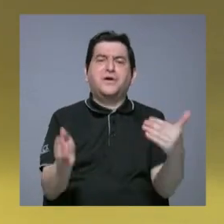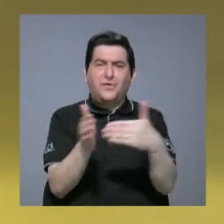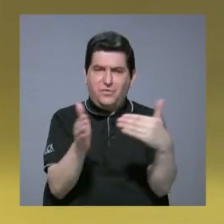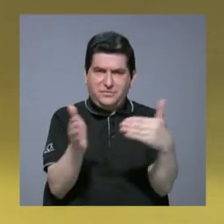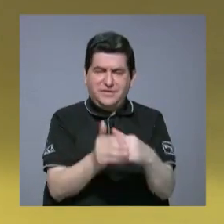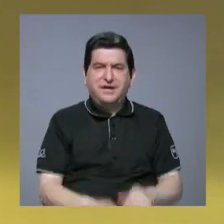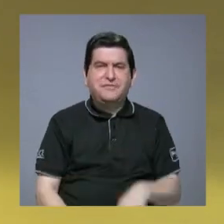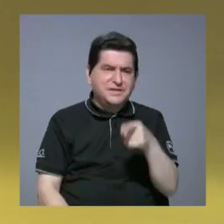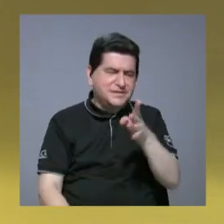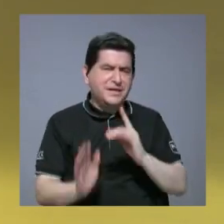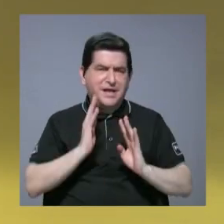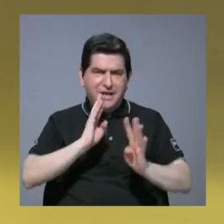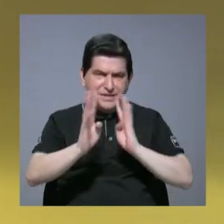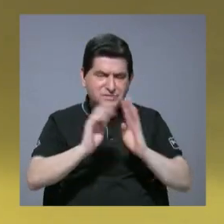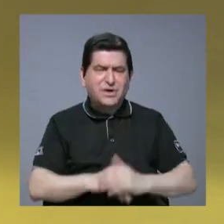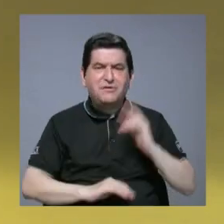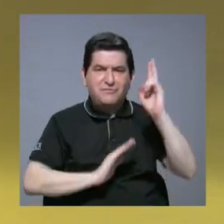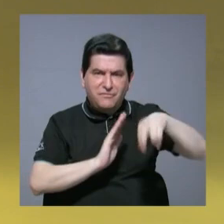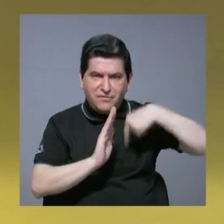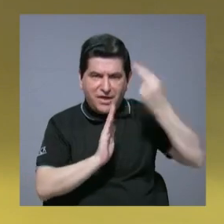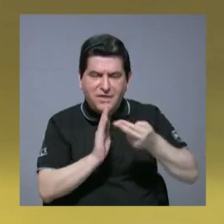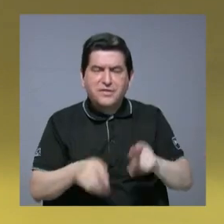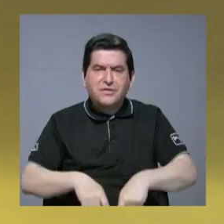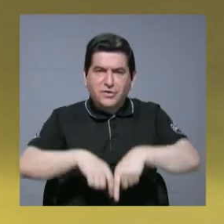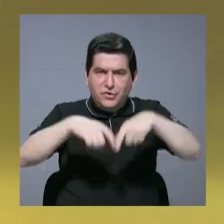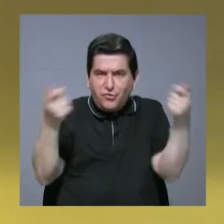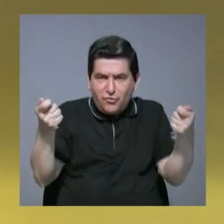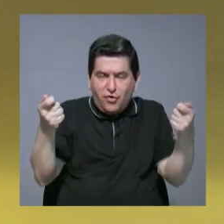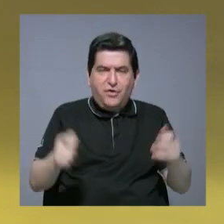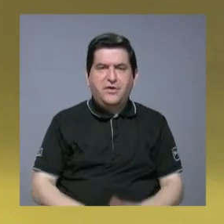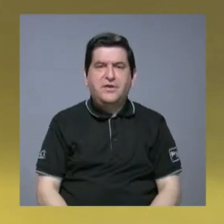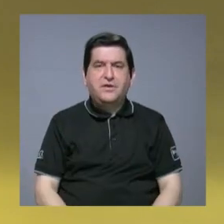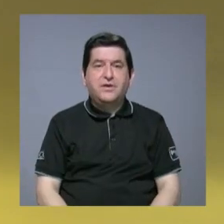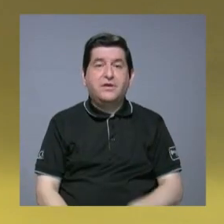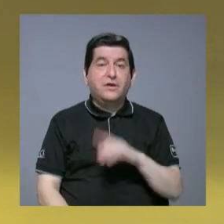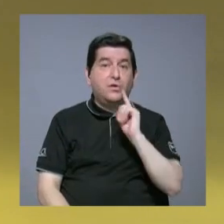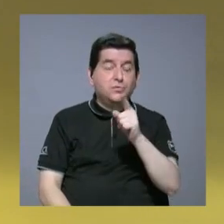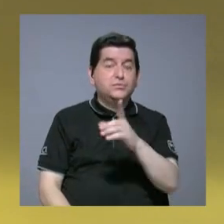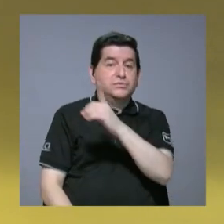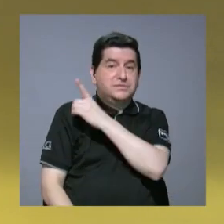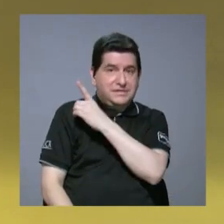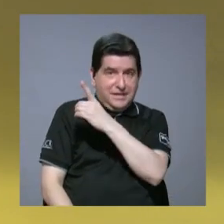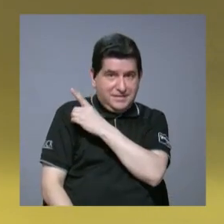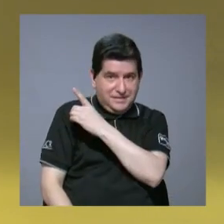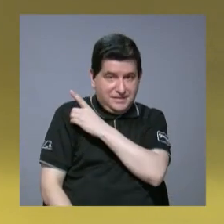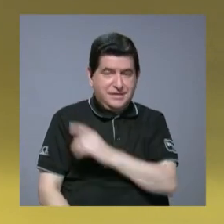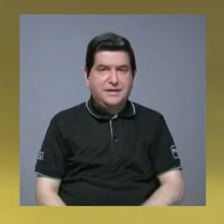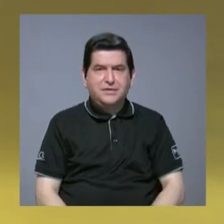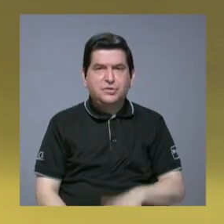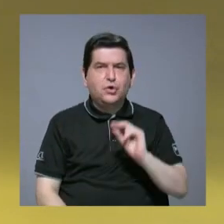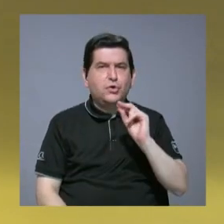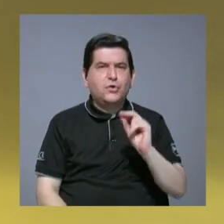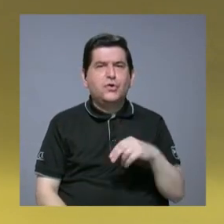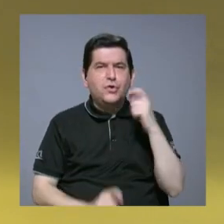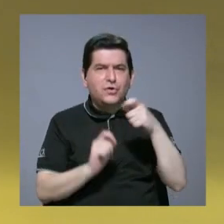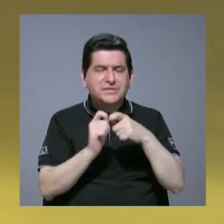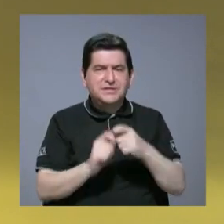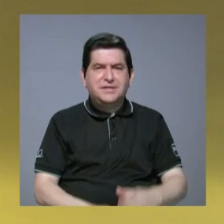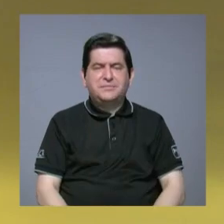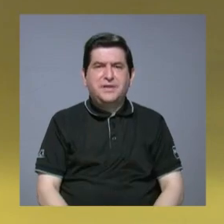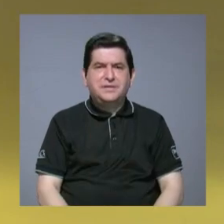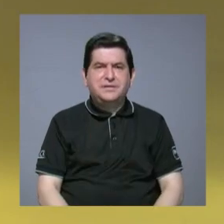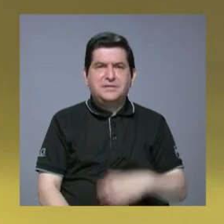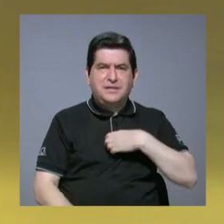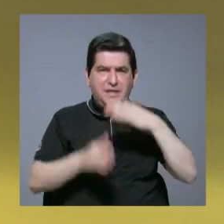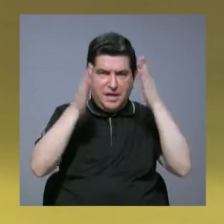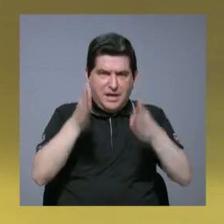eso está hablando del papel de la prensa, y por eso decía lo de que usted, que fue director, no es usted no fue el dueño del periódico